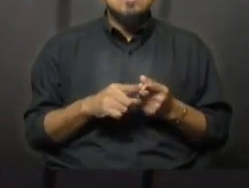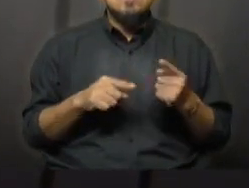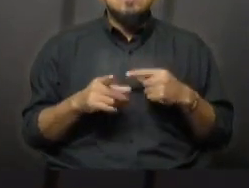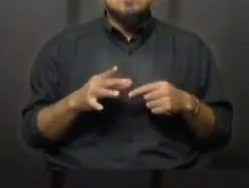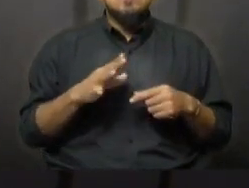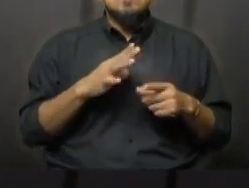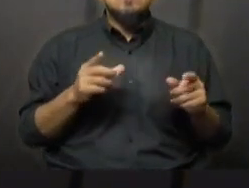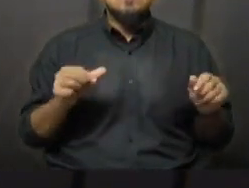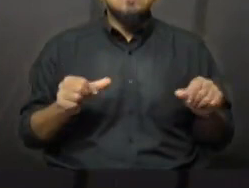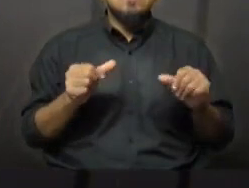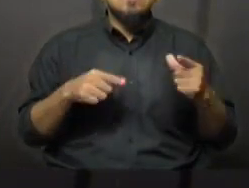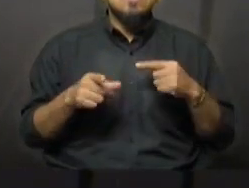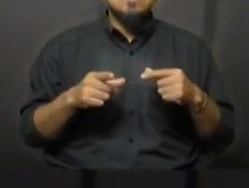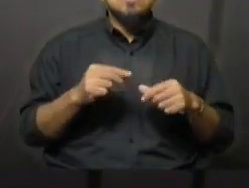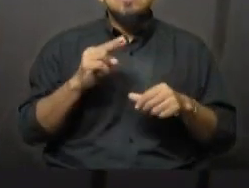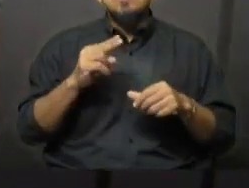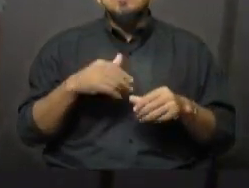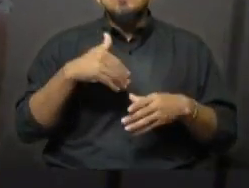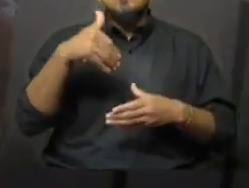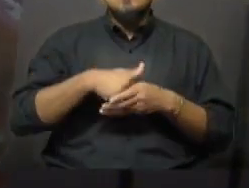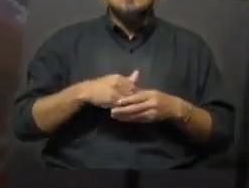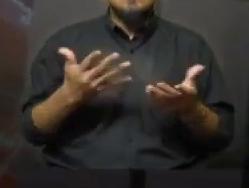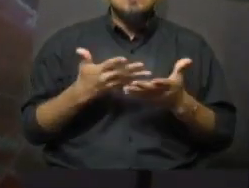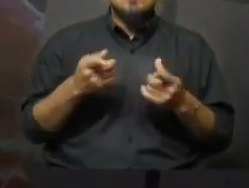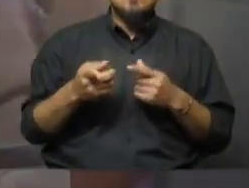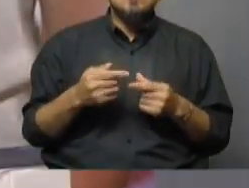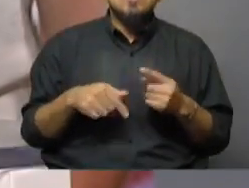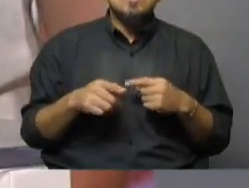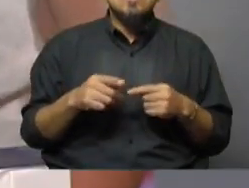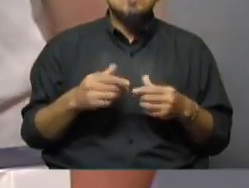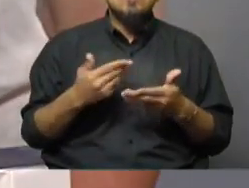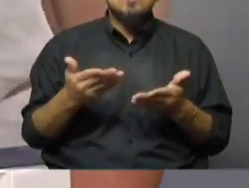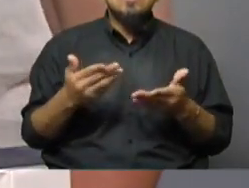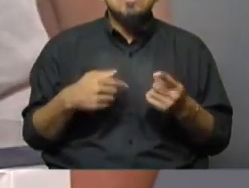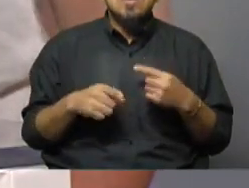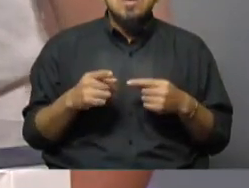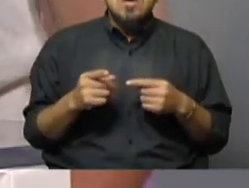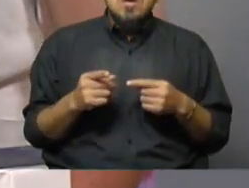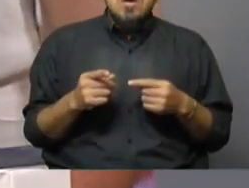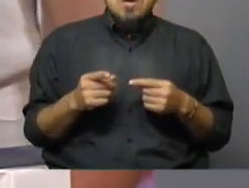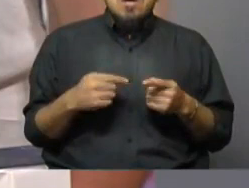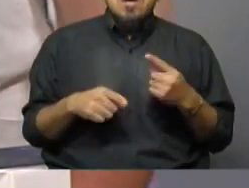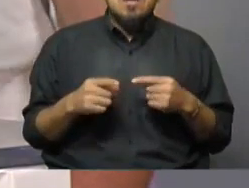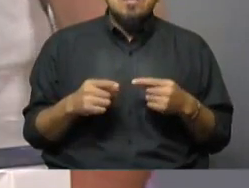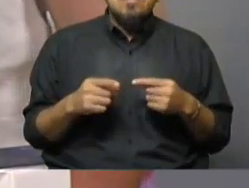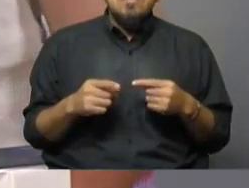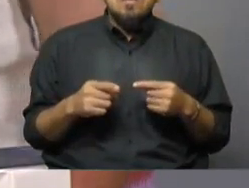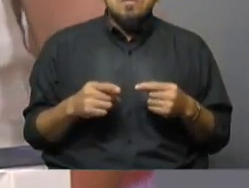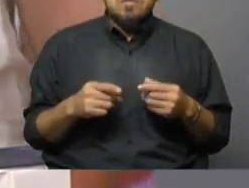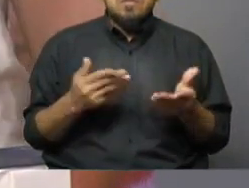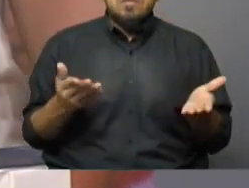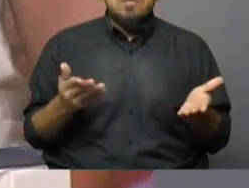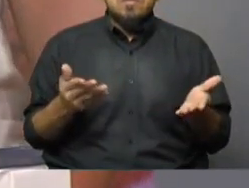Se ha instalado como nosotras las mujeres votamos ahora y nos parece normal y antes no sucedía. Claro. Pero en este tiempo eso se pudo